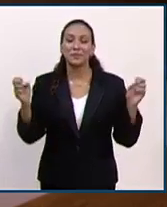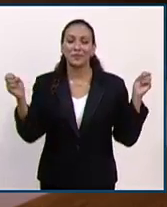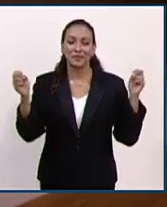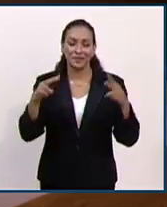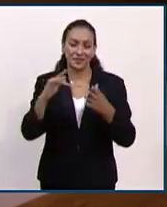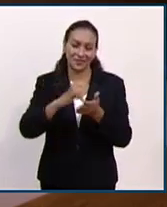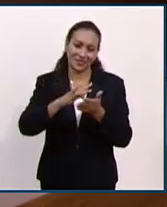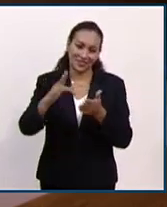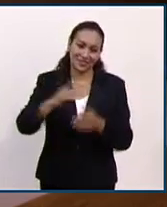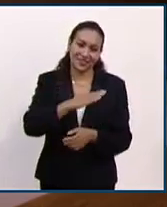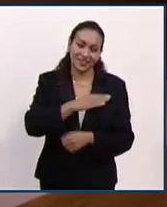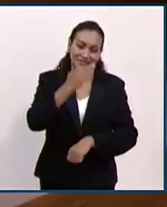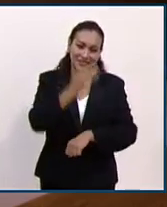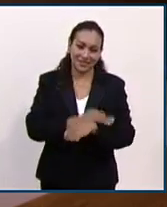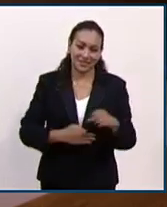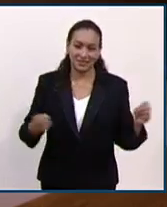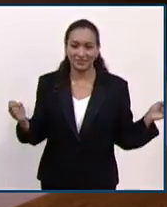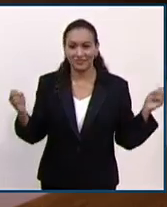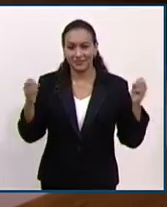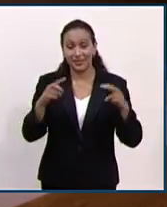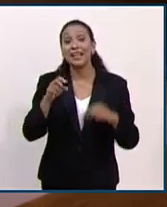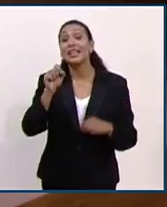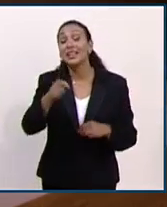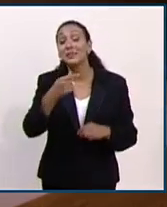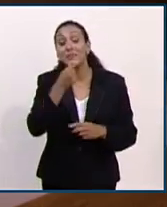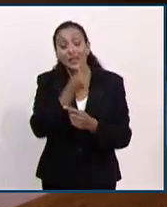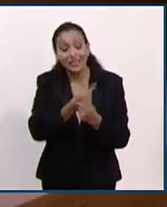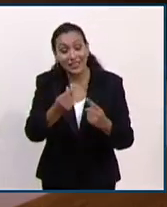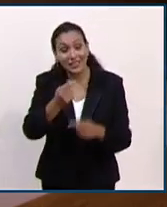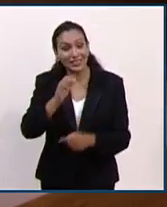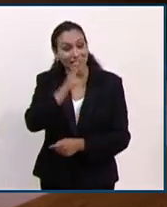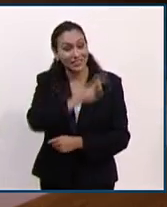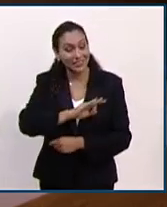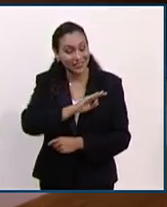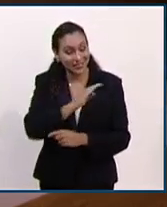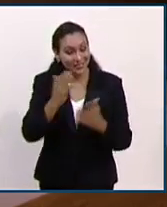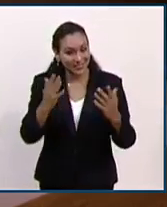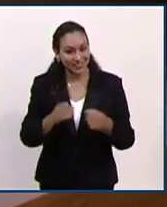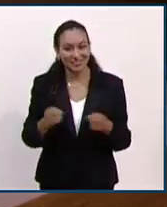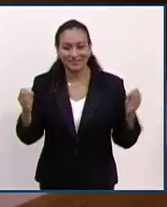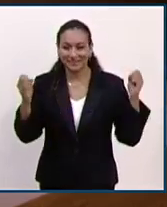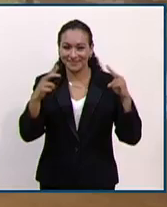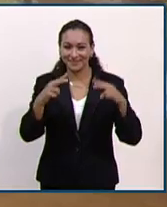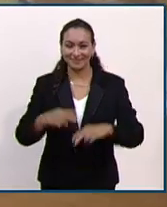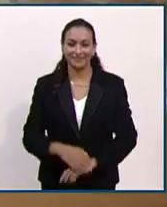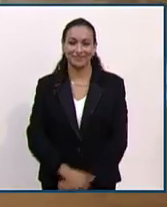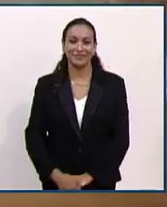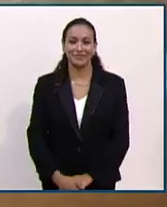atención. Que tenga una excelente tarde. Felicidades a todas las niñas y niños. Hasta pronto.